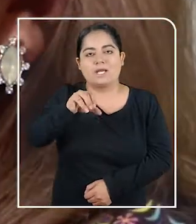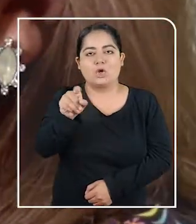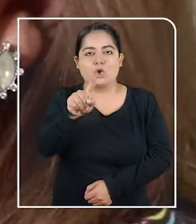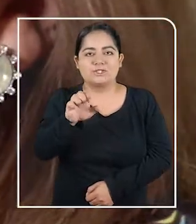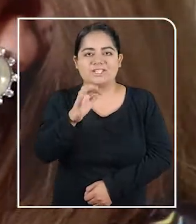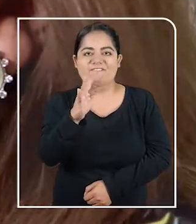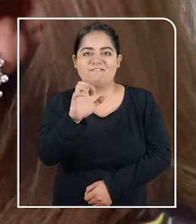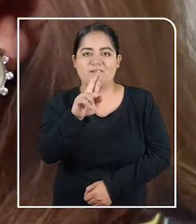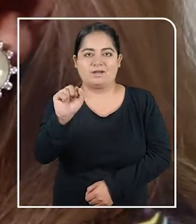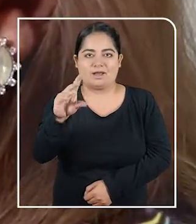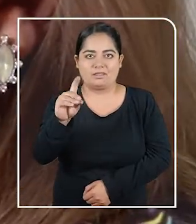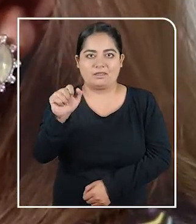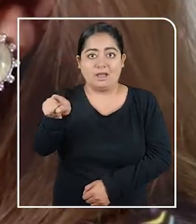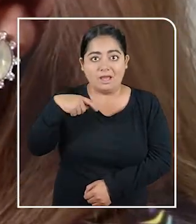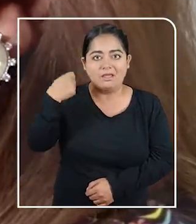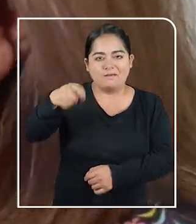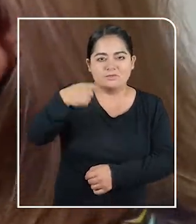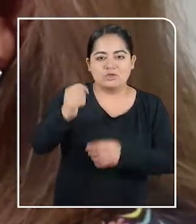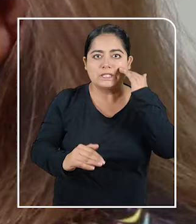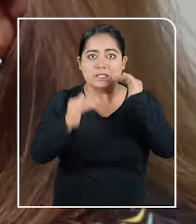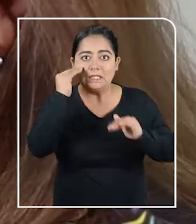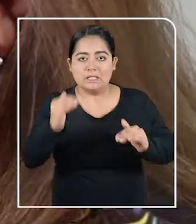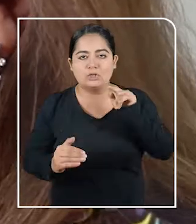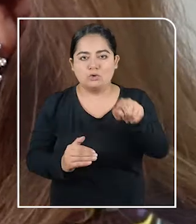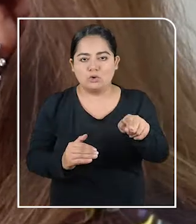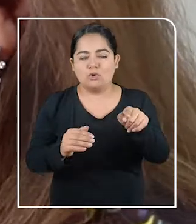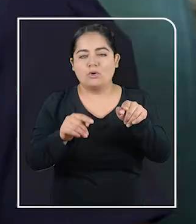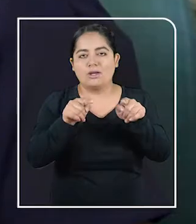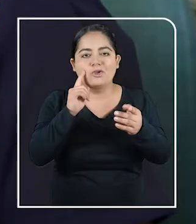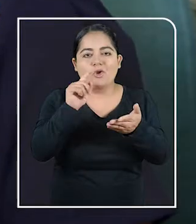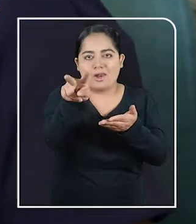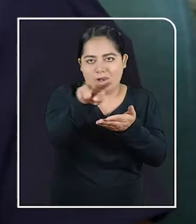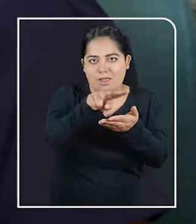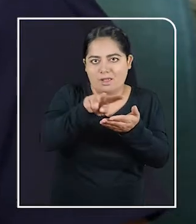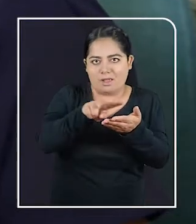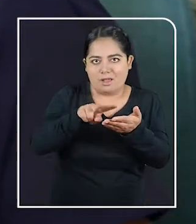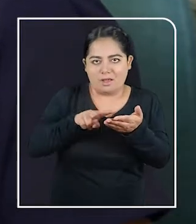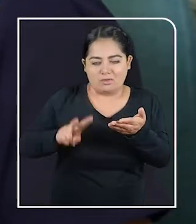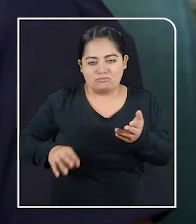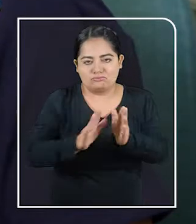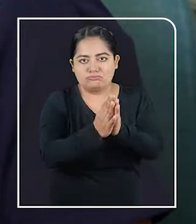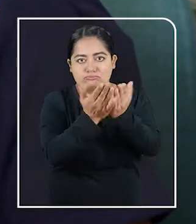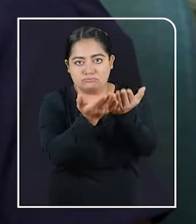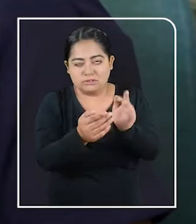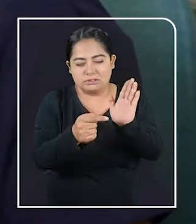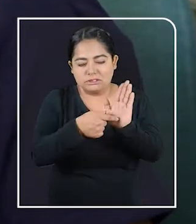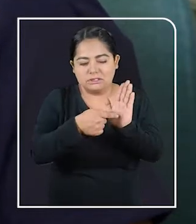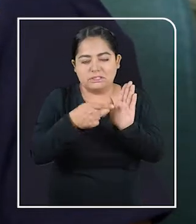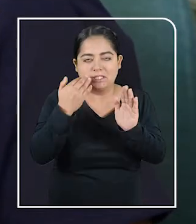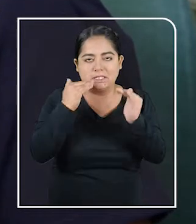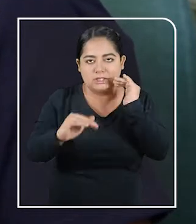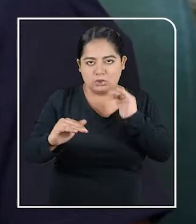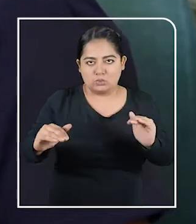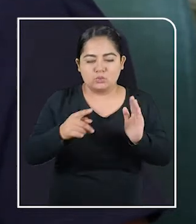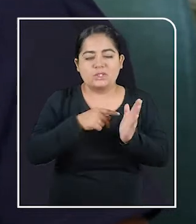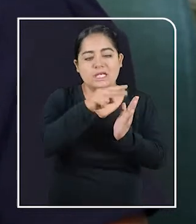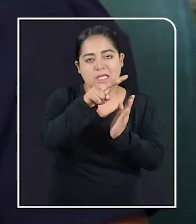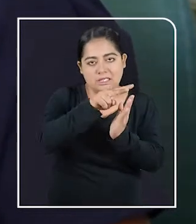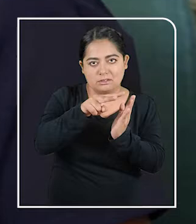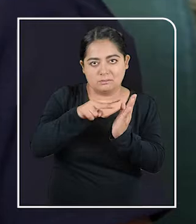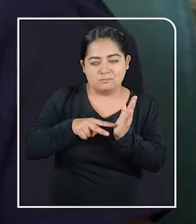Hubo una grabación en que los niños leyeron uno de estos escritos, ¿cierto?, del libro